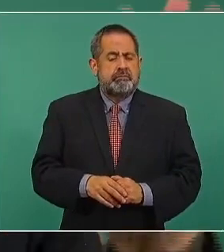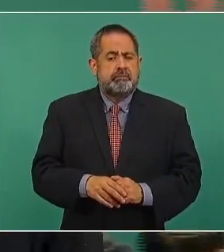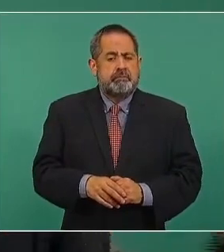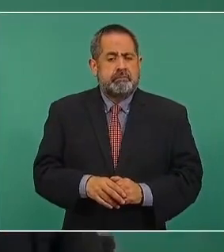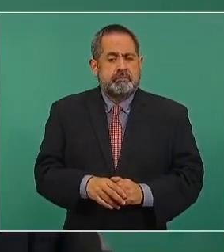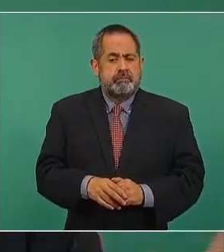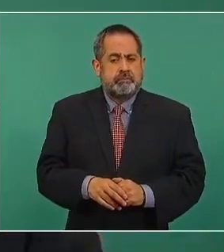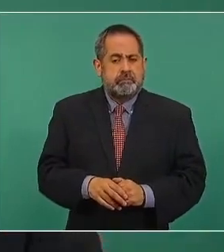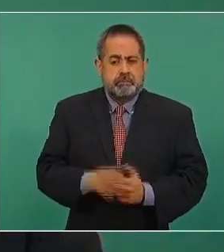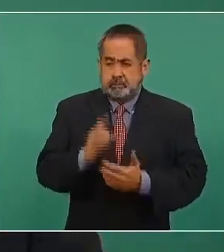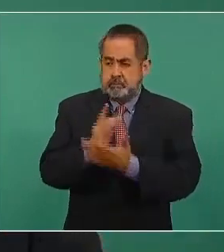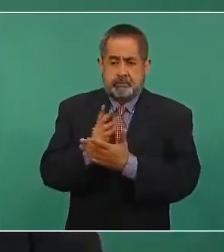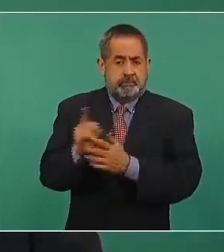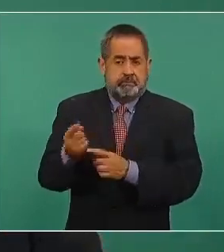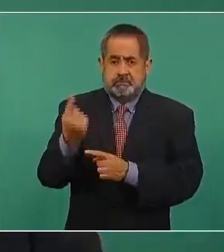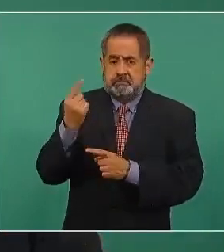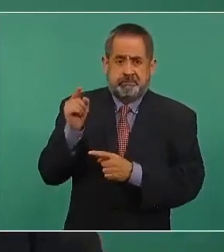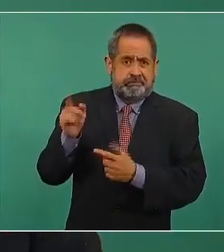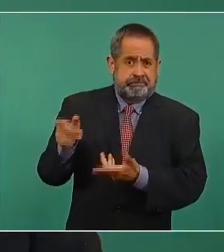un caso único.